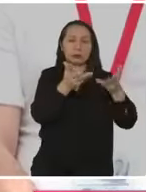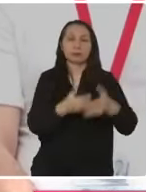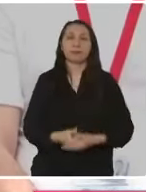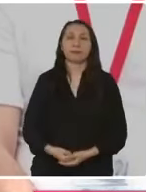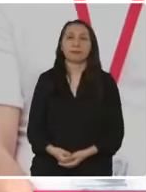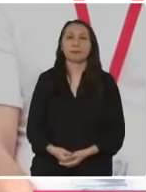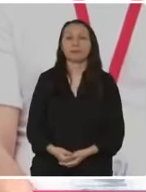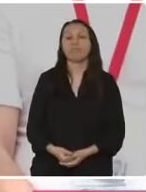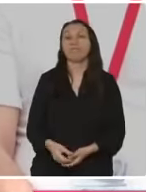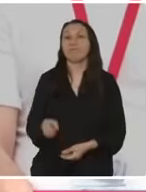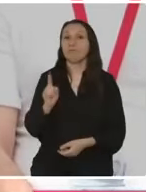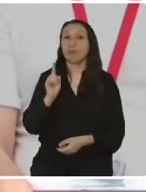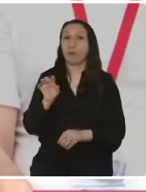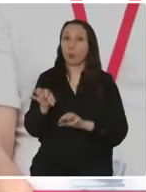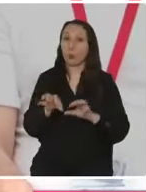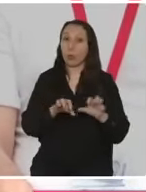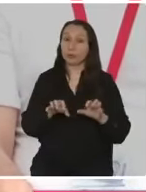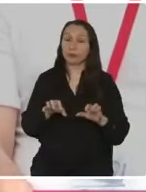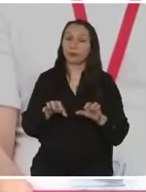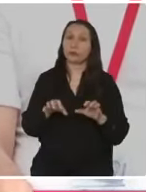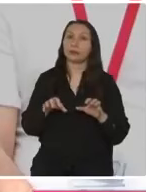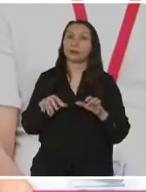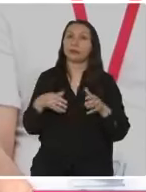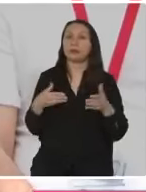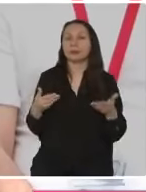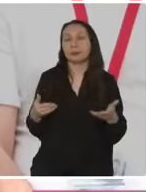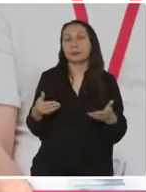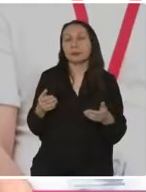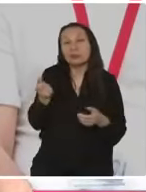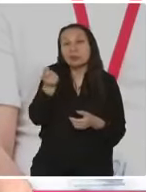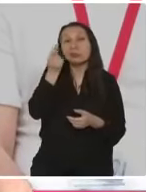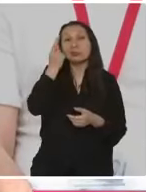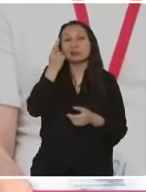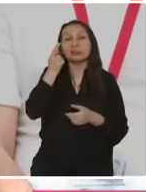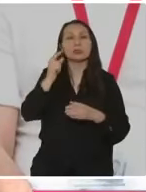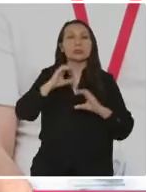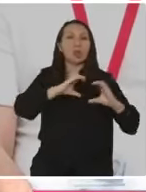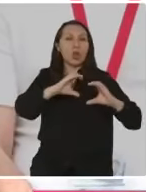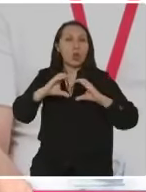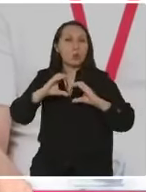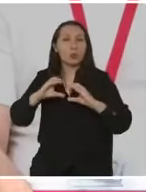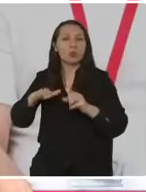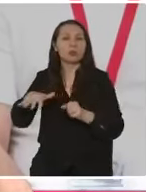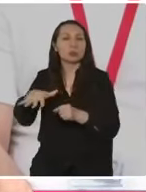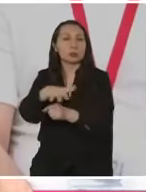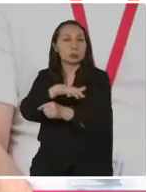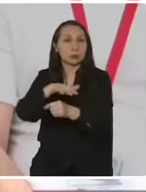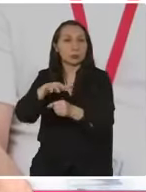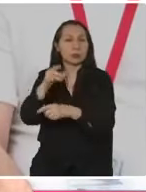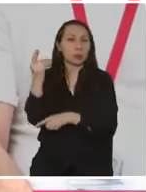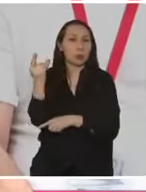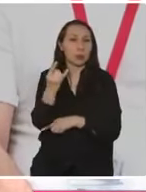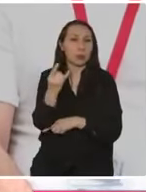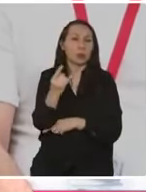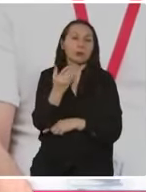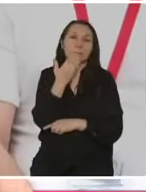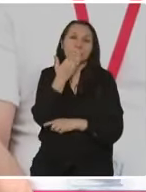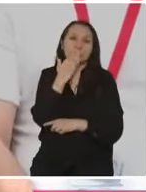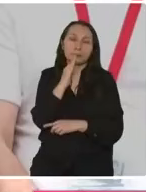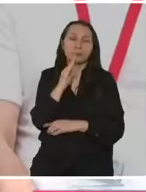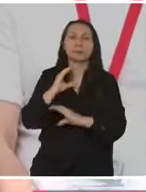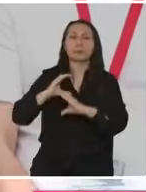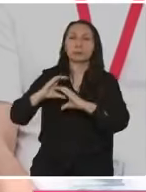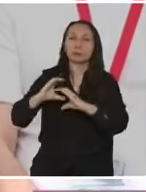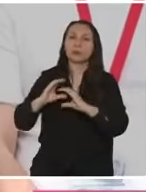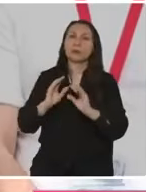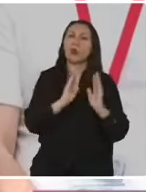cosa que es como el ABC de la comunicación en situaciones de emergencia es mantener la